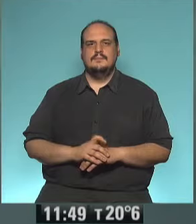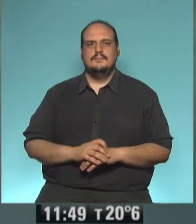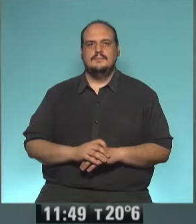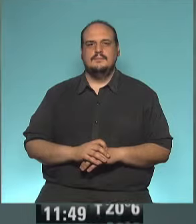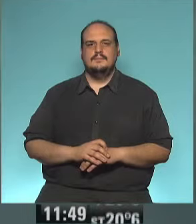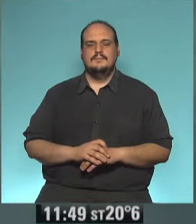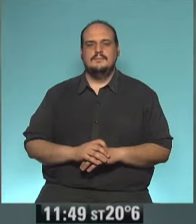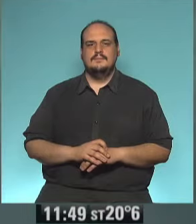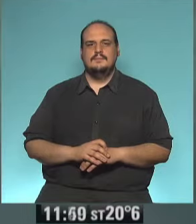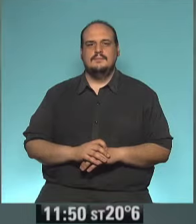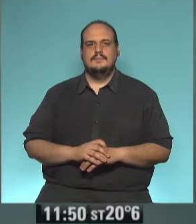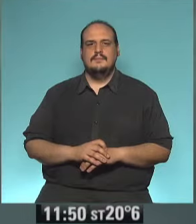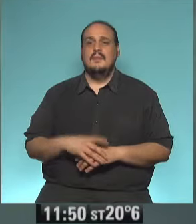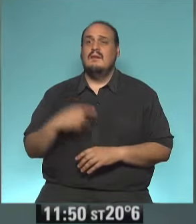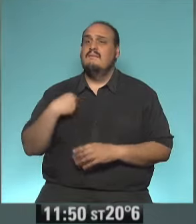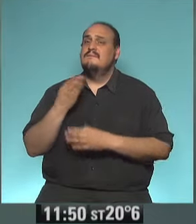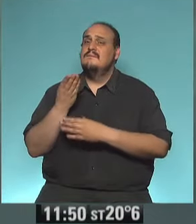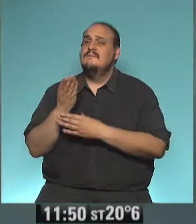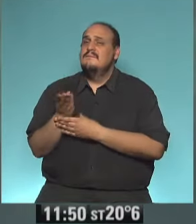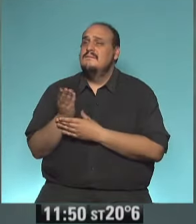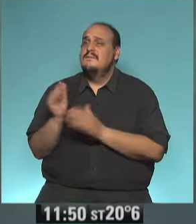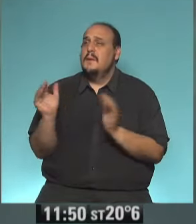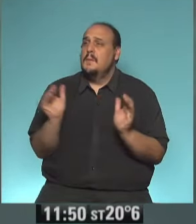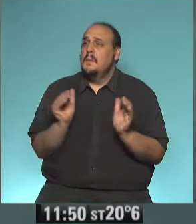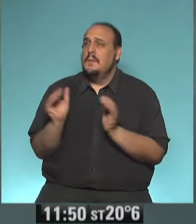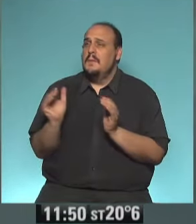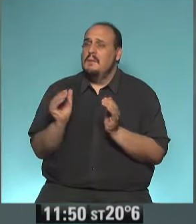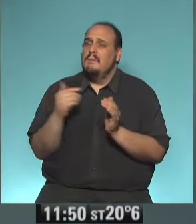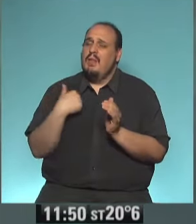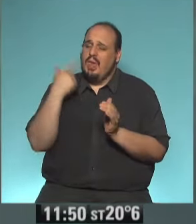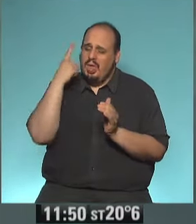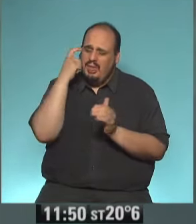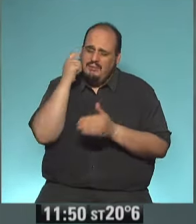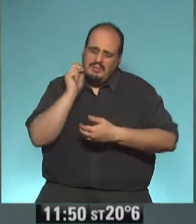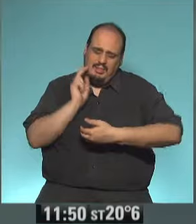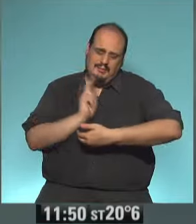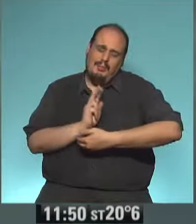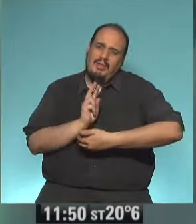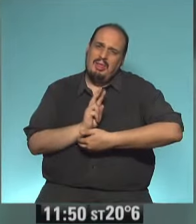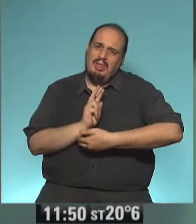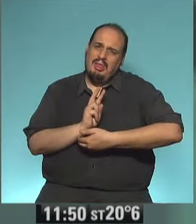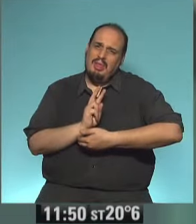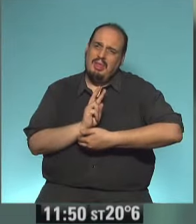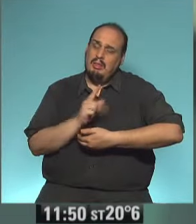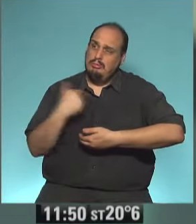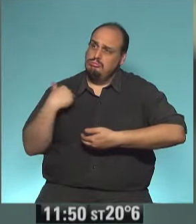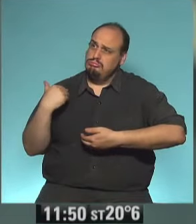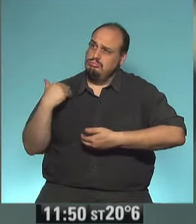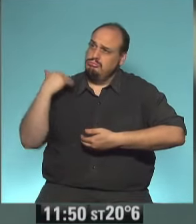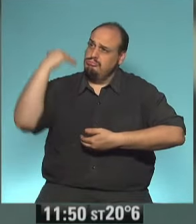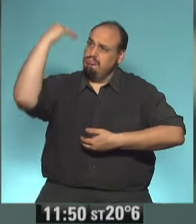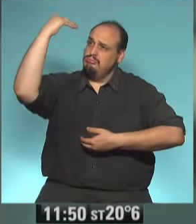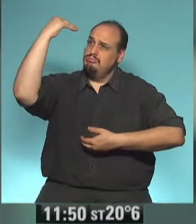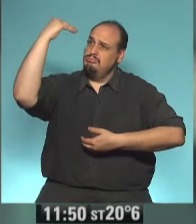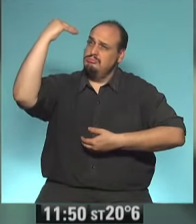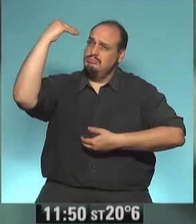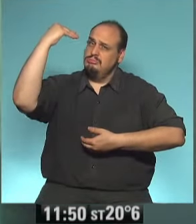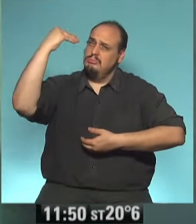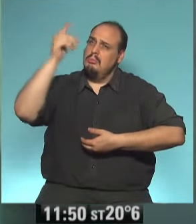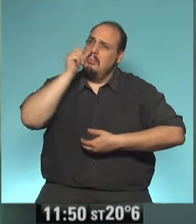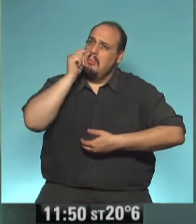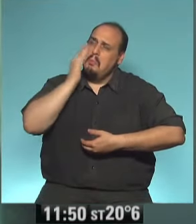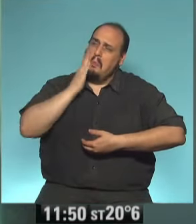Me pido un bebé chiquito para aprender a cuidar, porque cuando sea grande